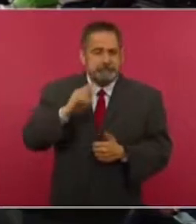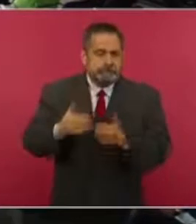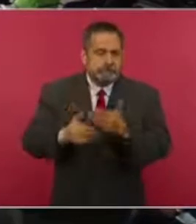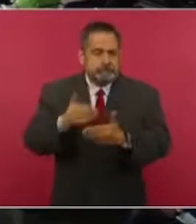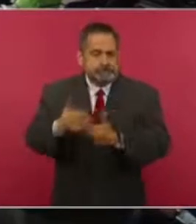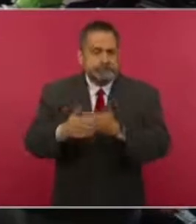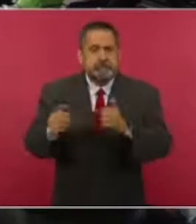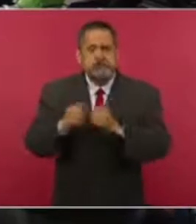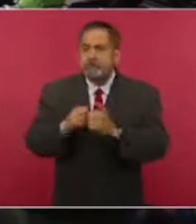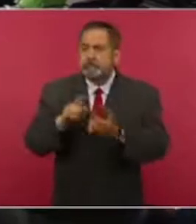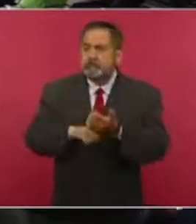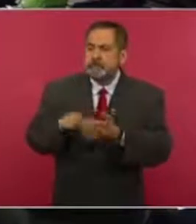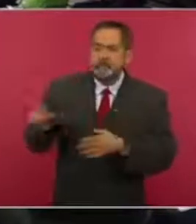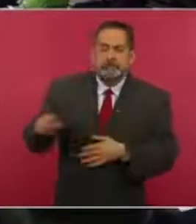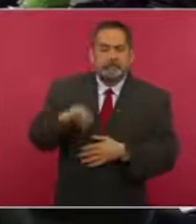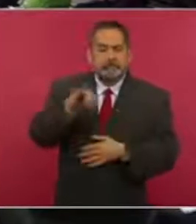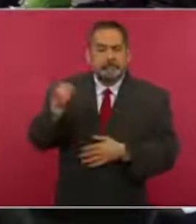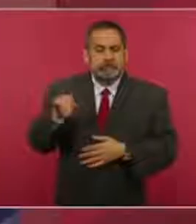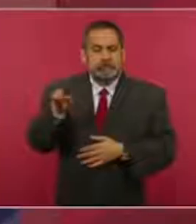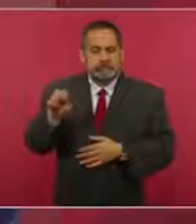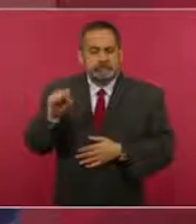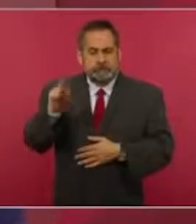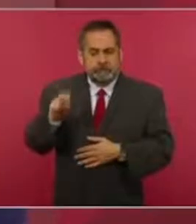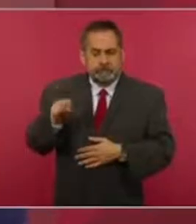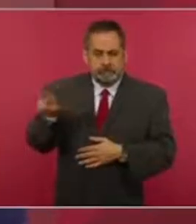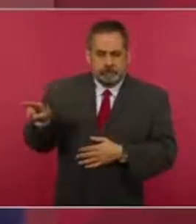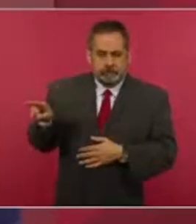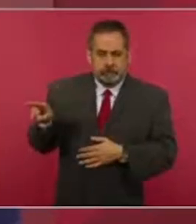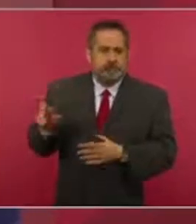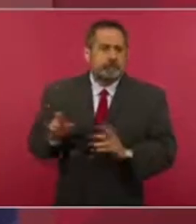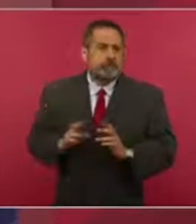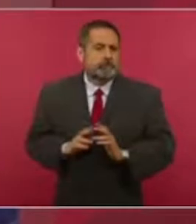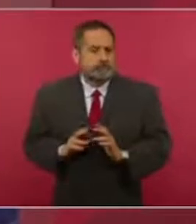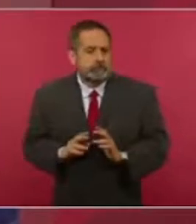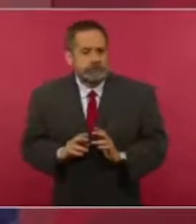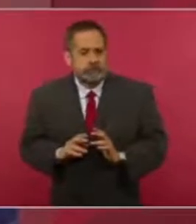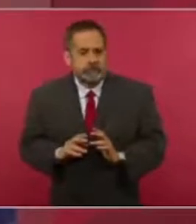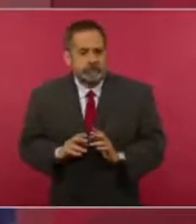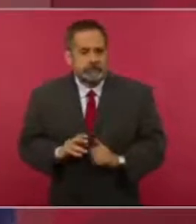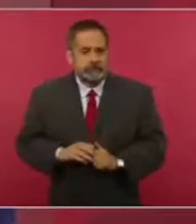con Jesús. Era nada más para